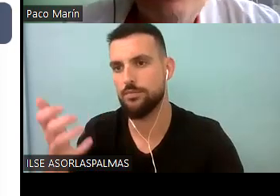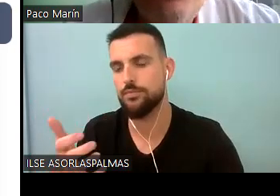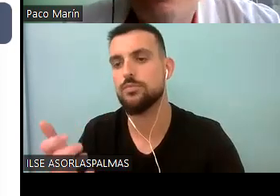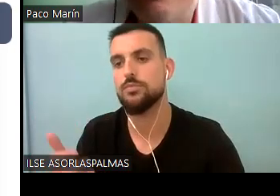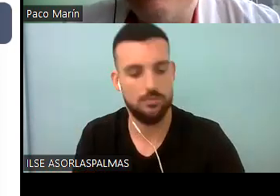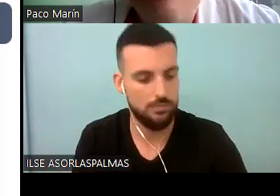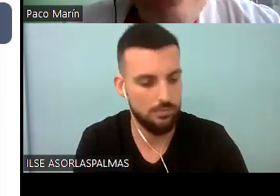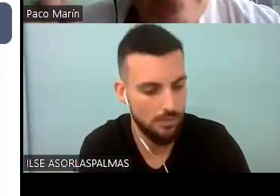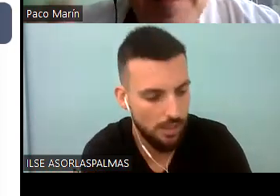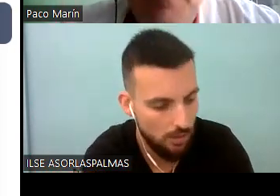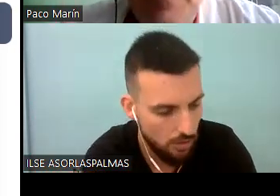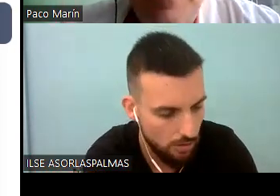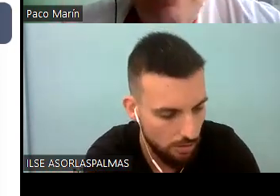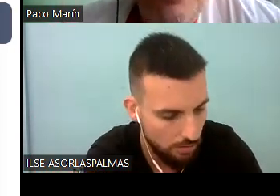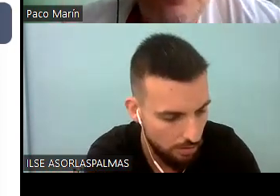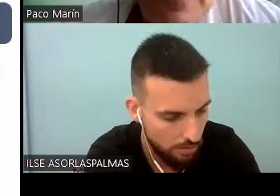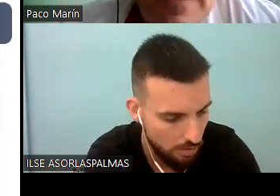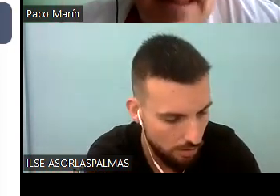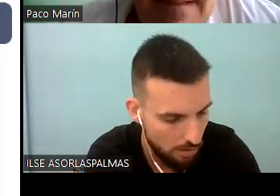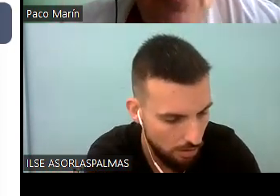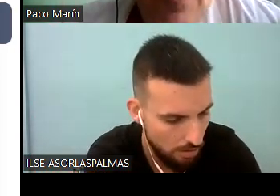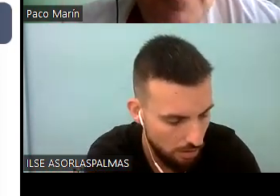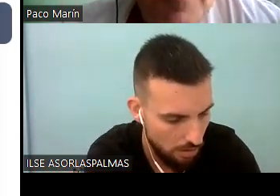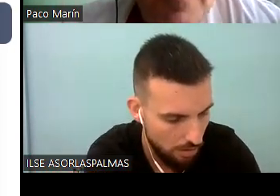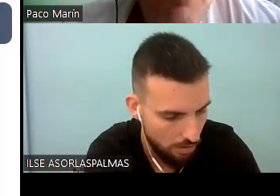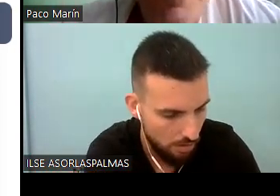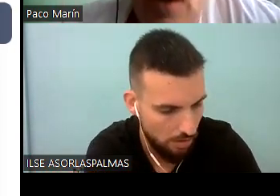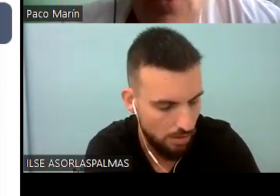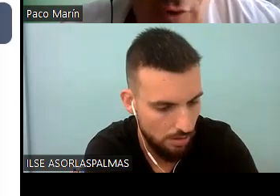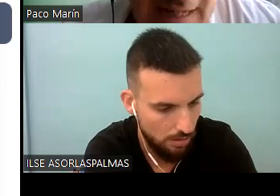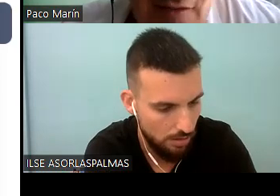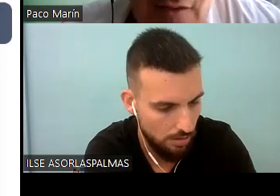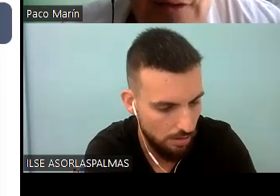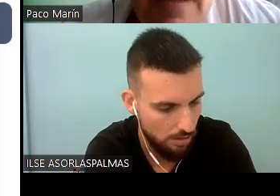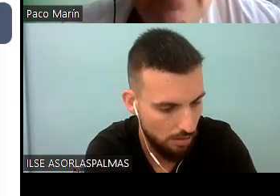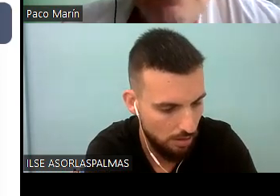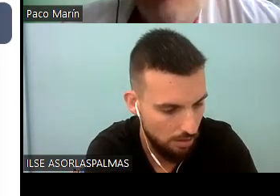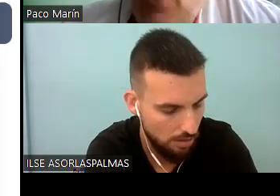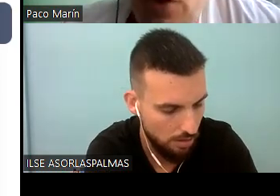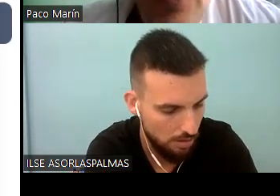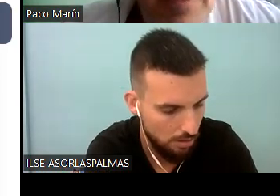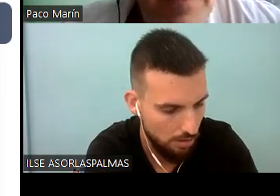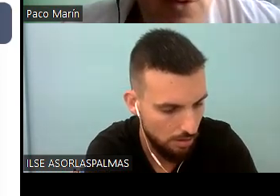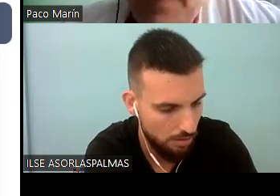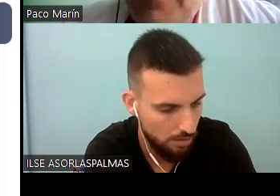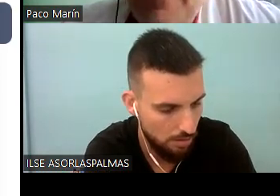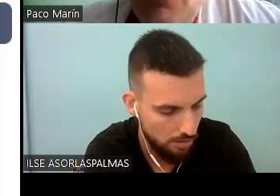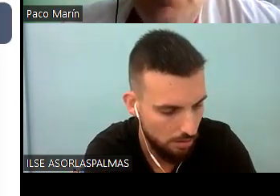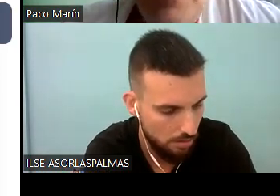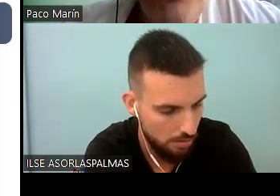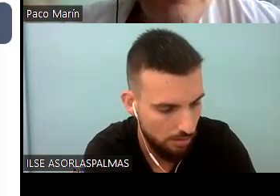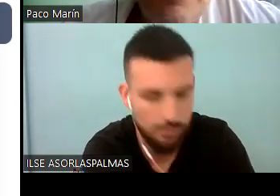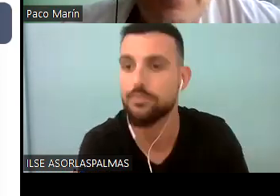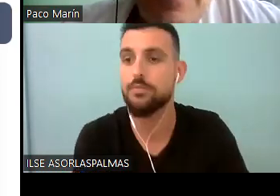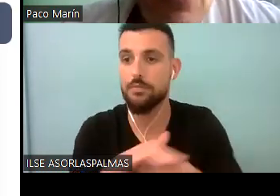Por lo tanto, la entrada simple de calcio quizás no es la vía más adecuada, mejor eso que nada, sin duda, pero mejor si puede entrar con vitamina D,